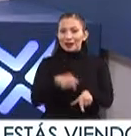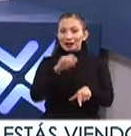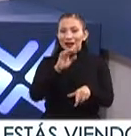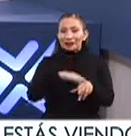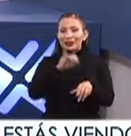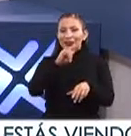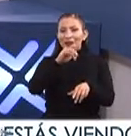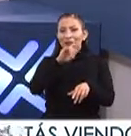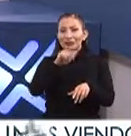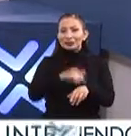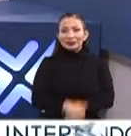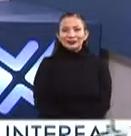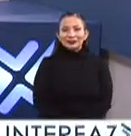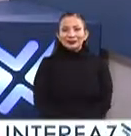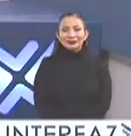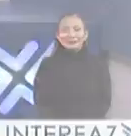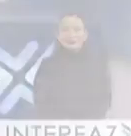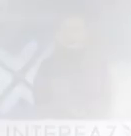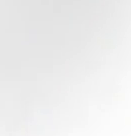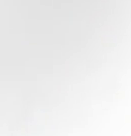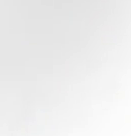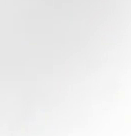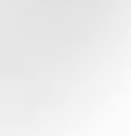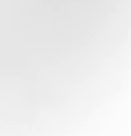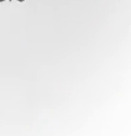más en Interfaz. No se vayan.